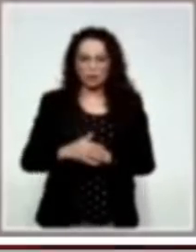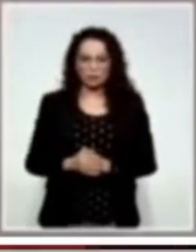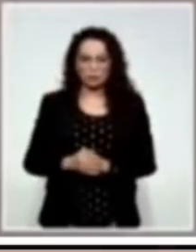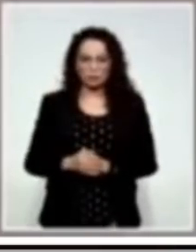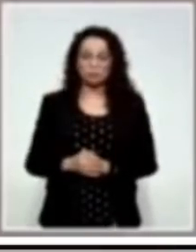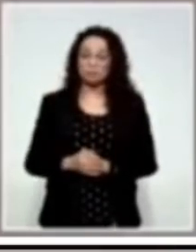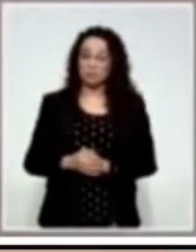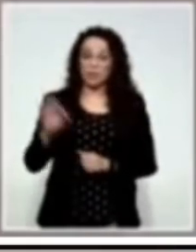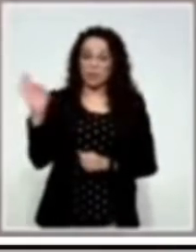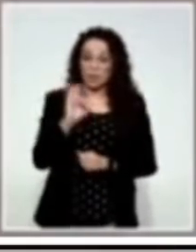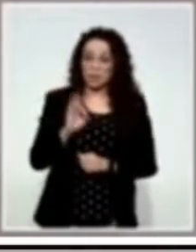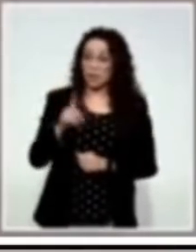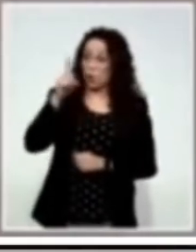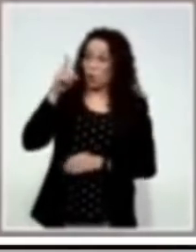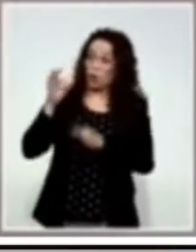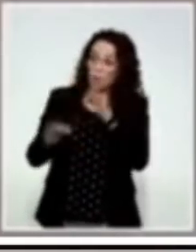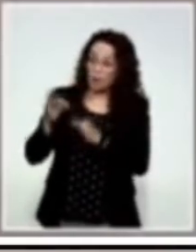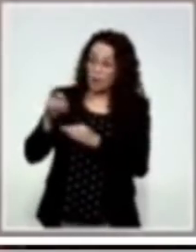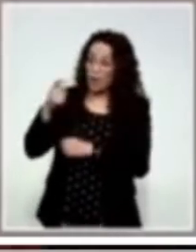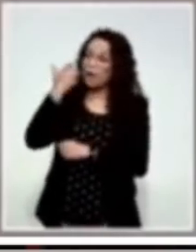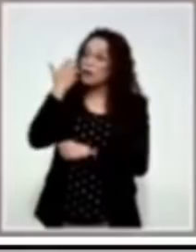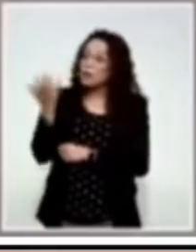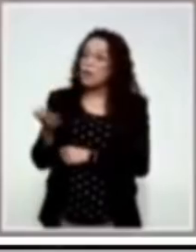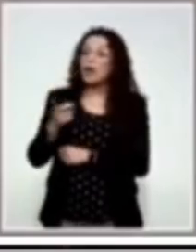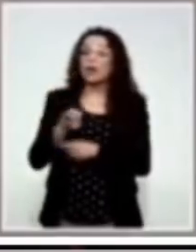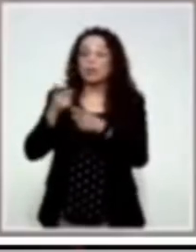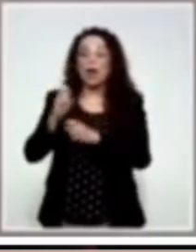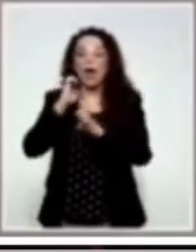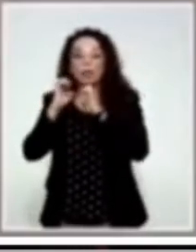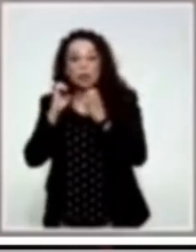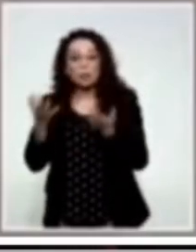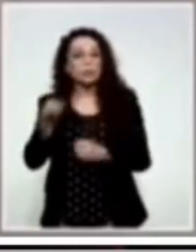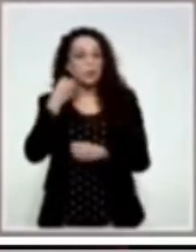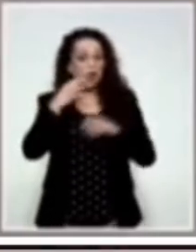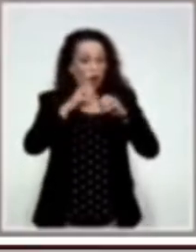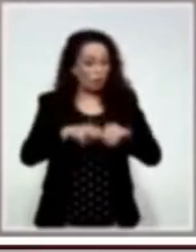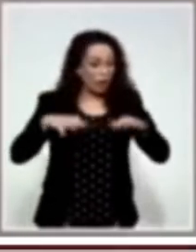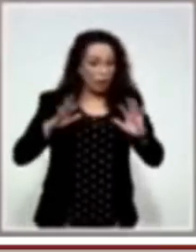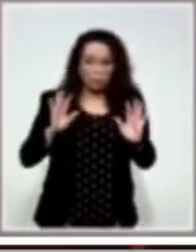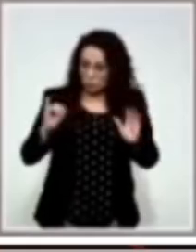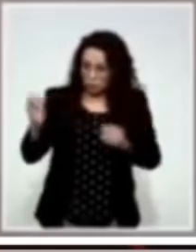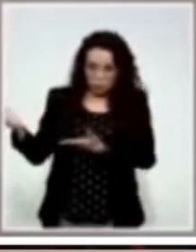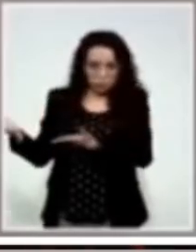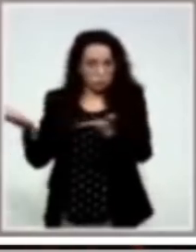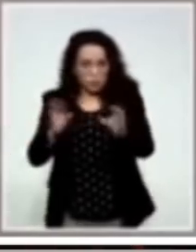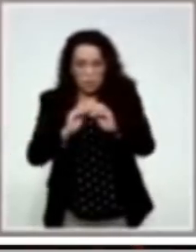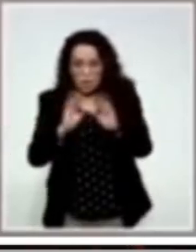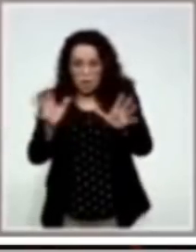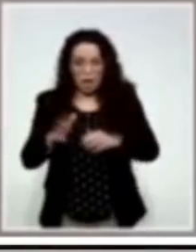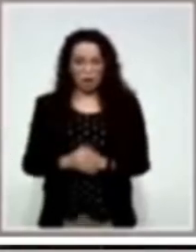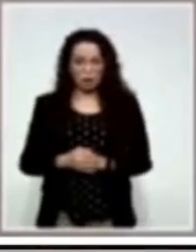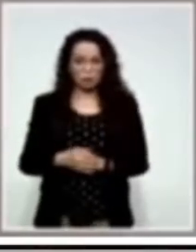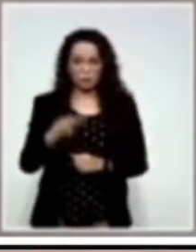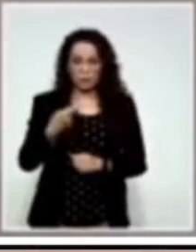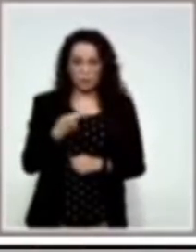ministro o ministra quiere aclarar algo, dar entrevistas, dar una conferencia de prensa, Por supuesto que lo puede hacer, pero no